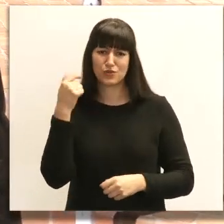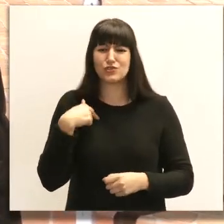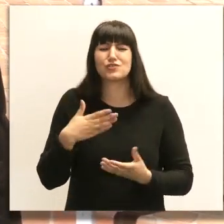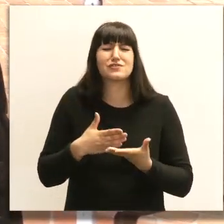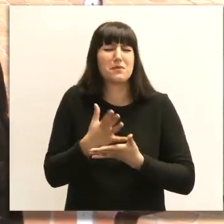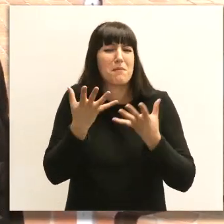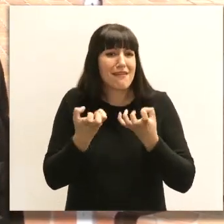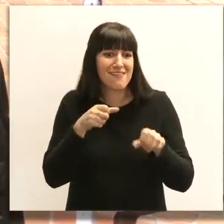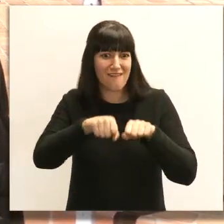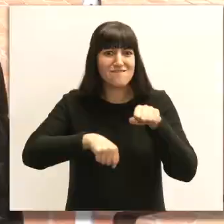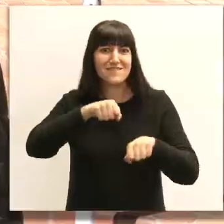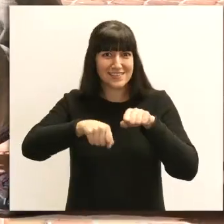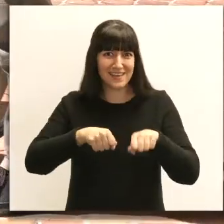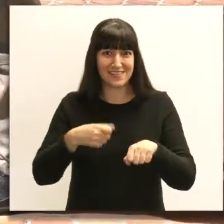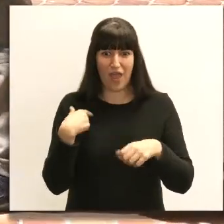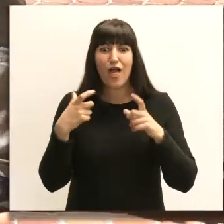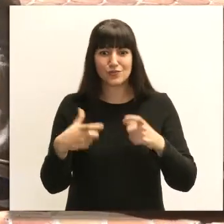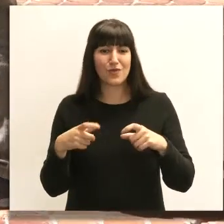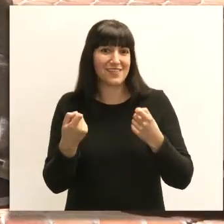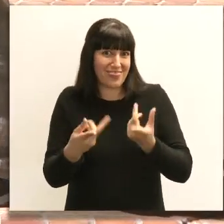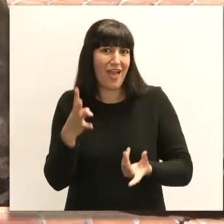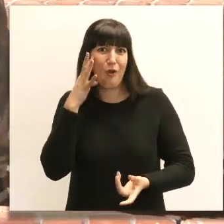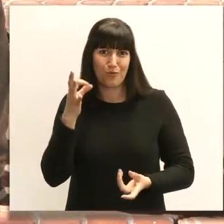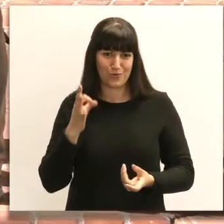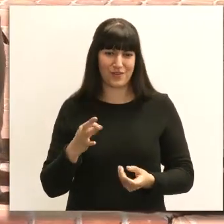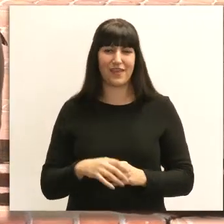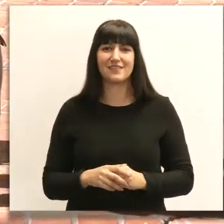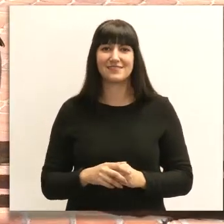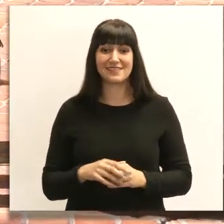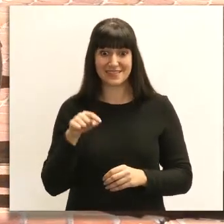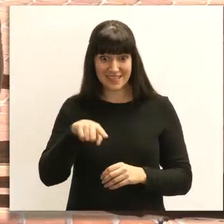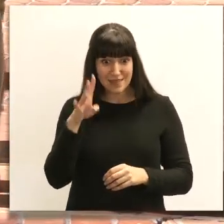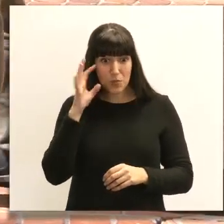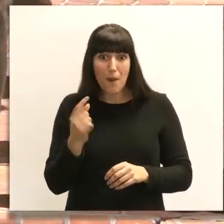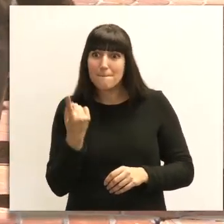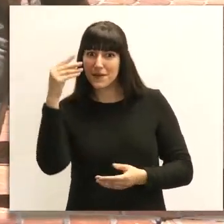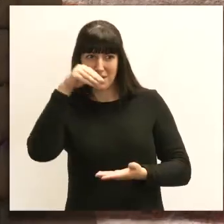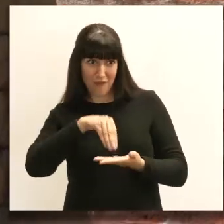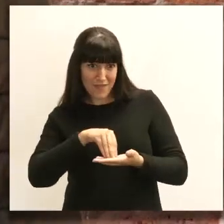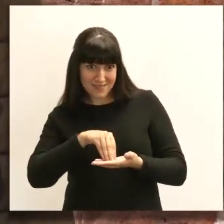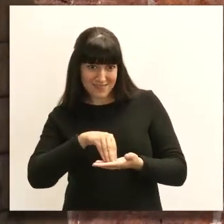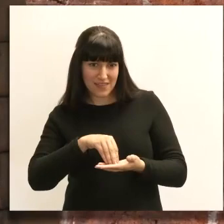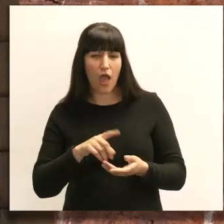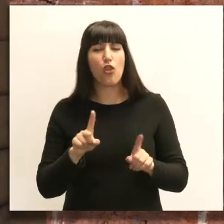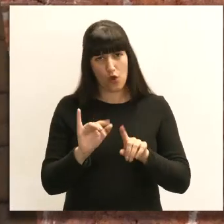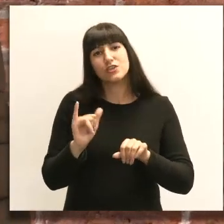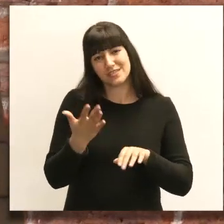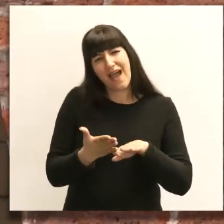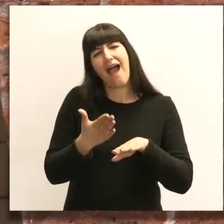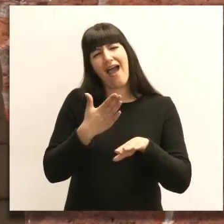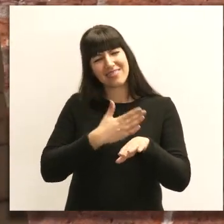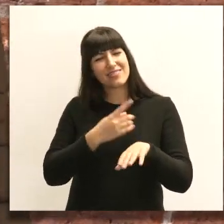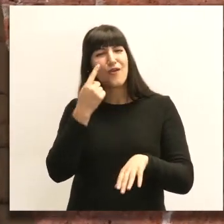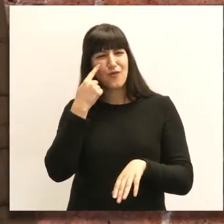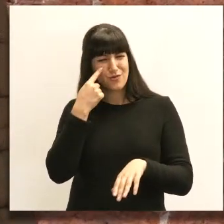y siempre quise andar en bicicleta y ahora por suerte se me dio la oportunidad. ¿Una oportunidad nueva o ya habías andado antes en bicicleta?